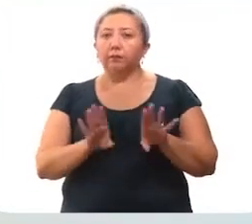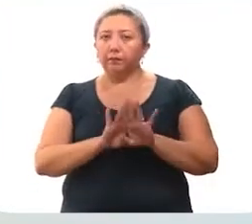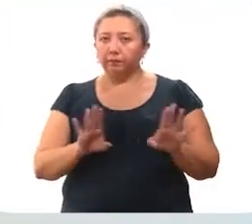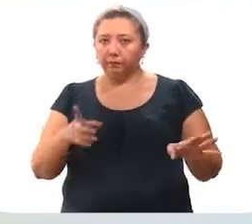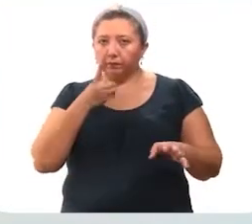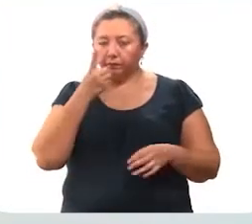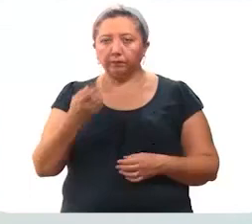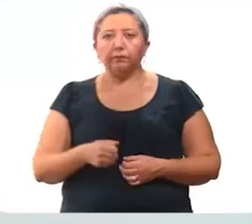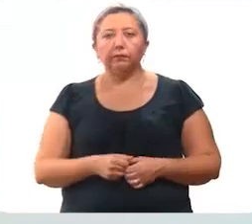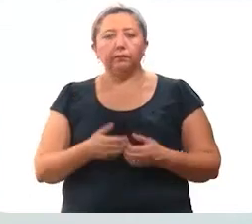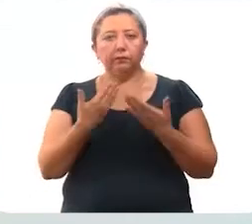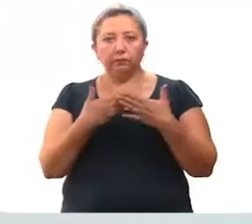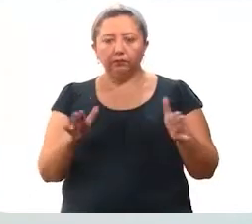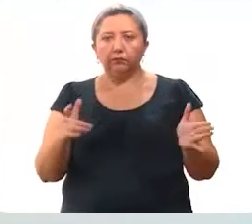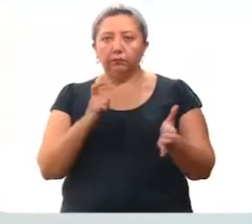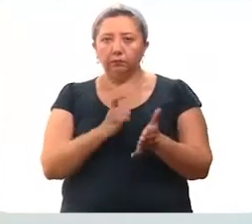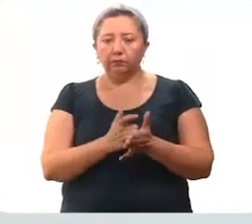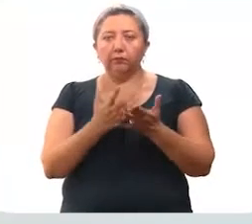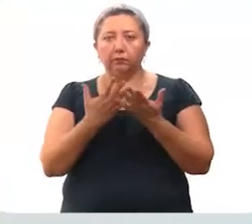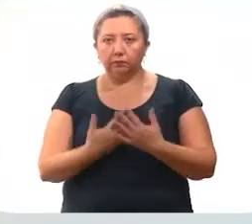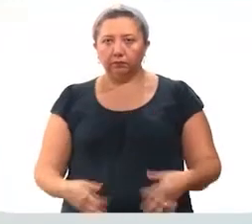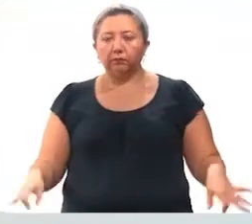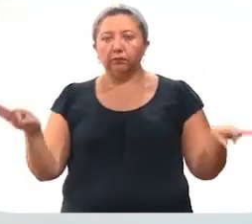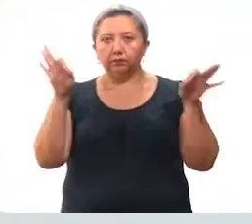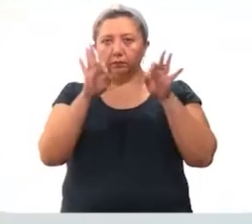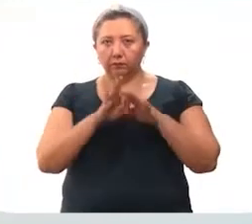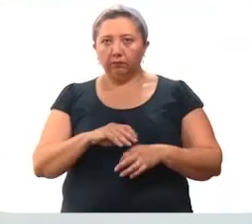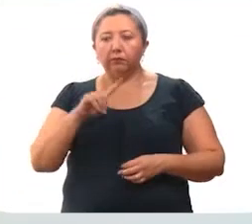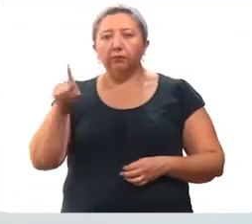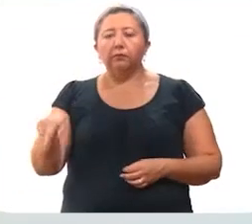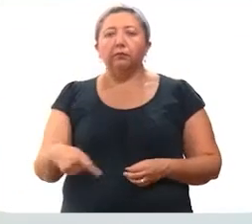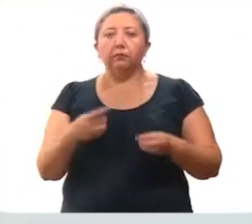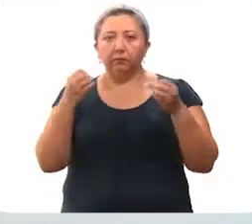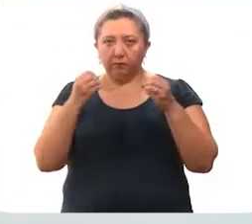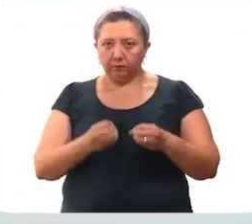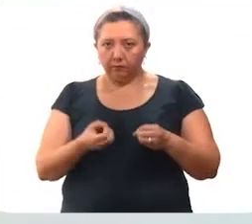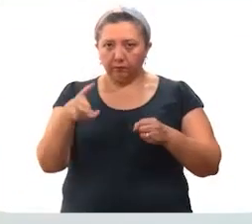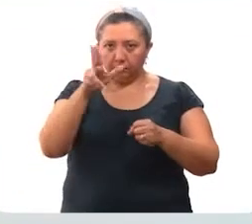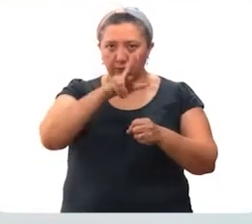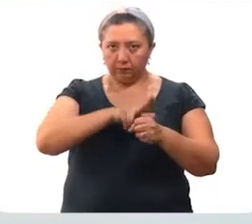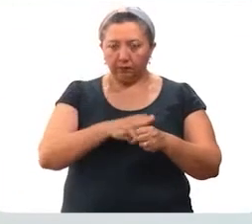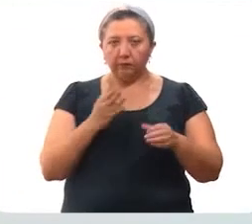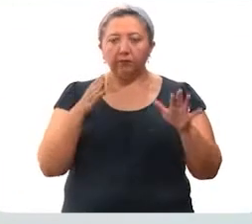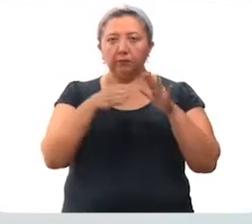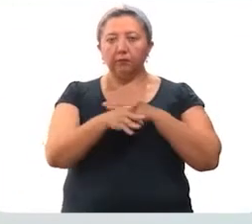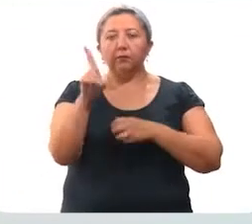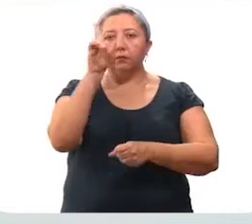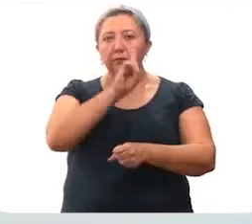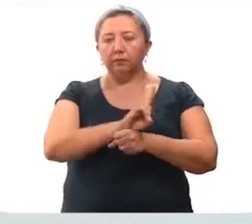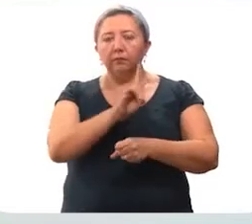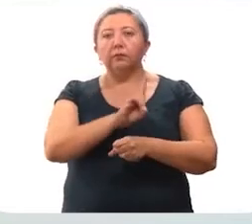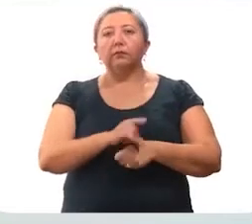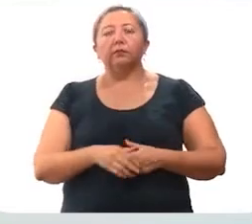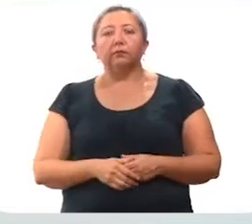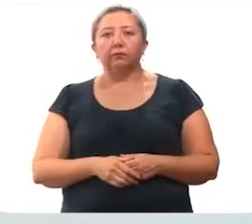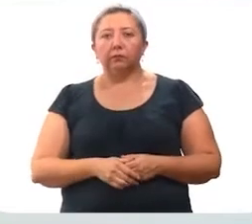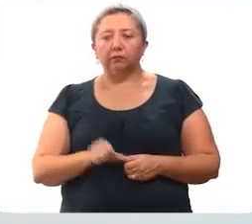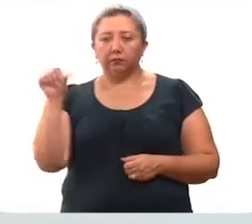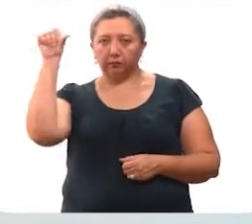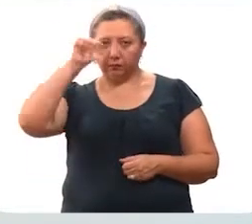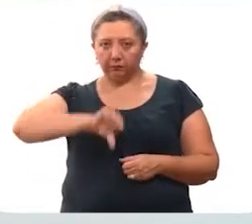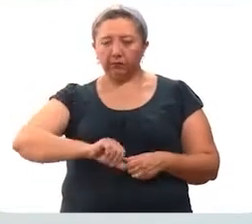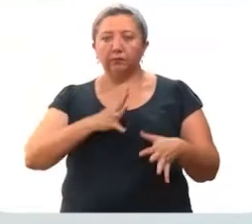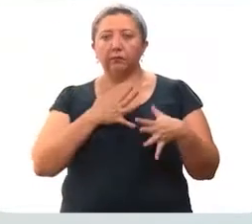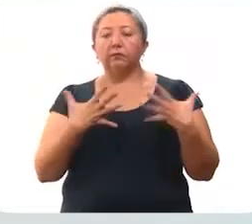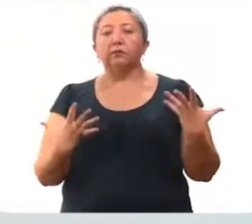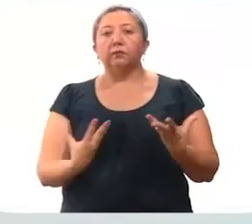se ha señalado, en la reapertura económica los datos más importantes son la ocupación hospitalaria y los ingresos diarios. El